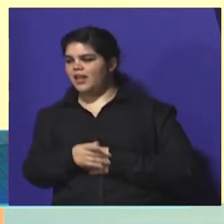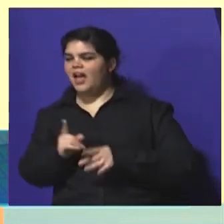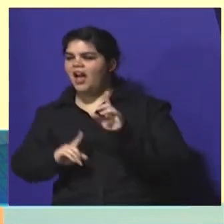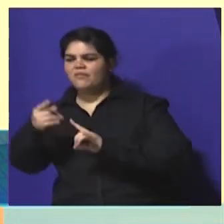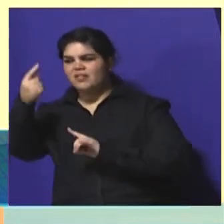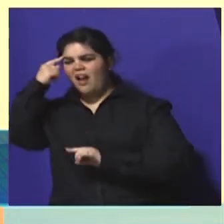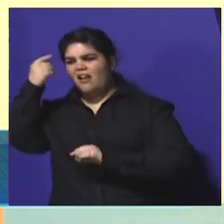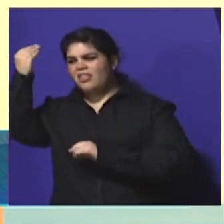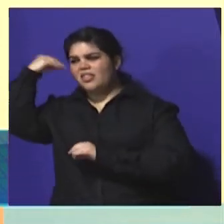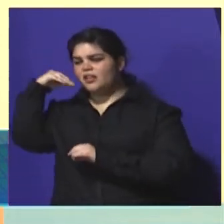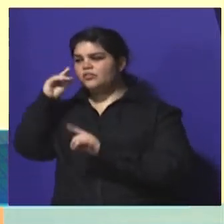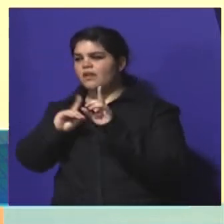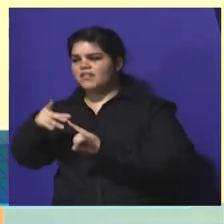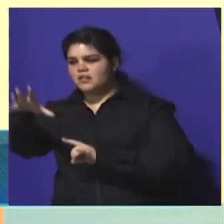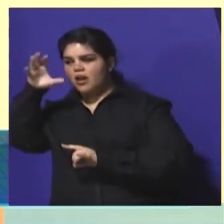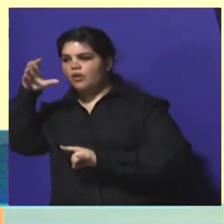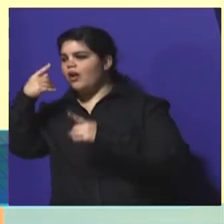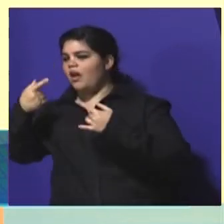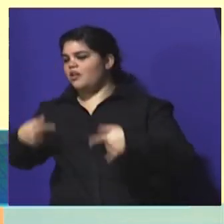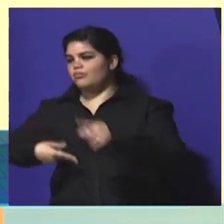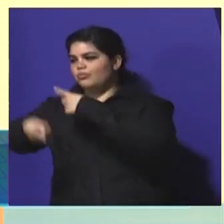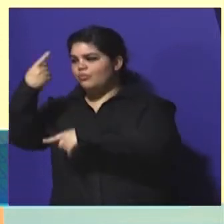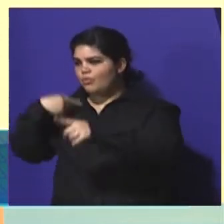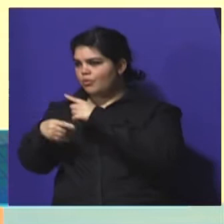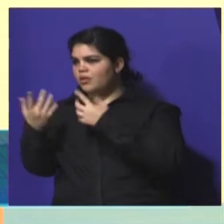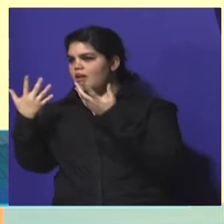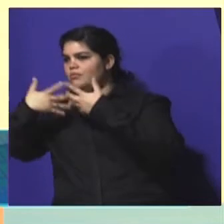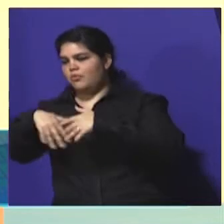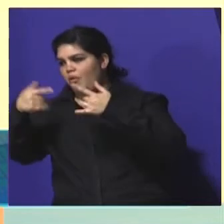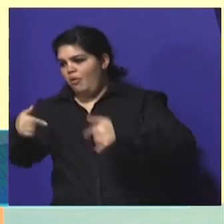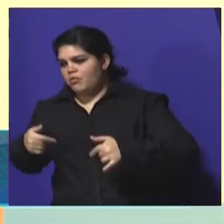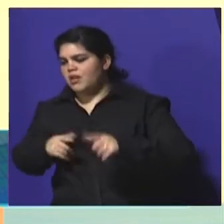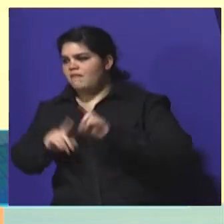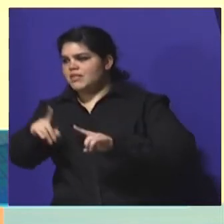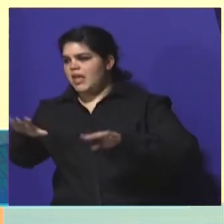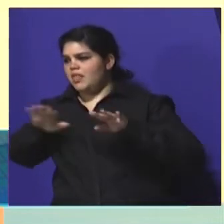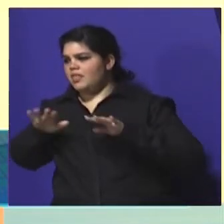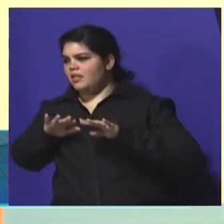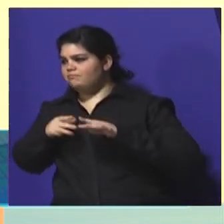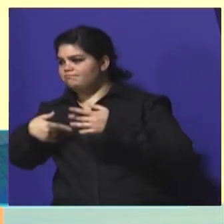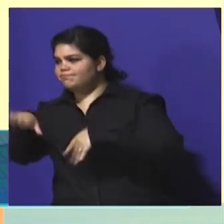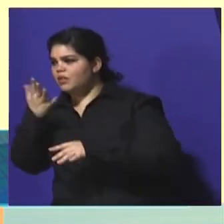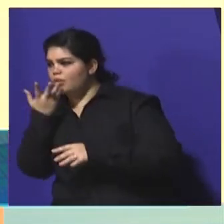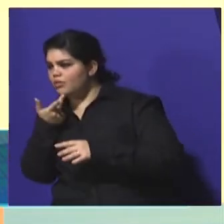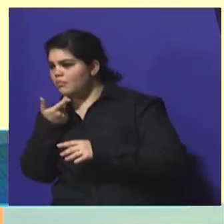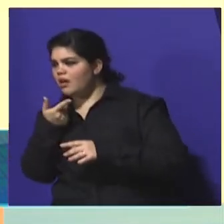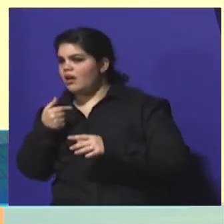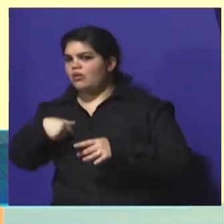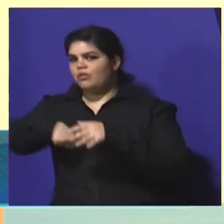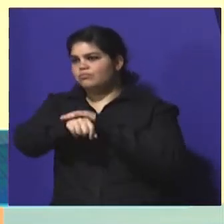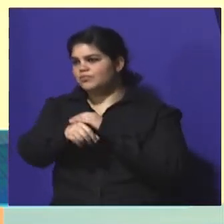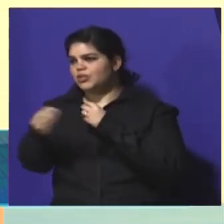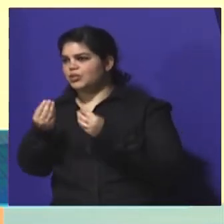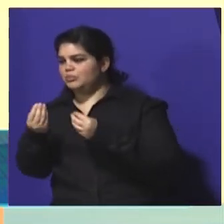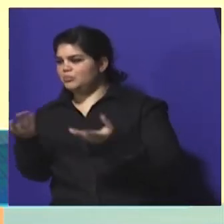cosas recordar un montón de anécdotas o de historias y a lo mejor decir el deporte me tira más y en este momento estoy a punto de dejar el deporte quedamos con